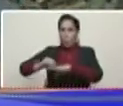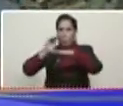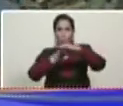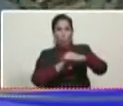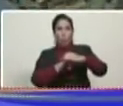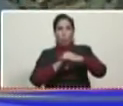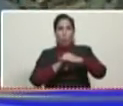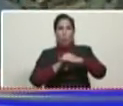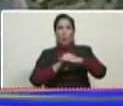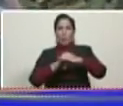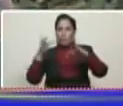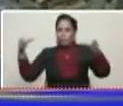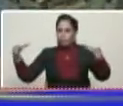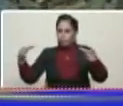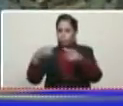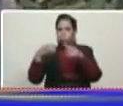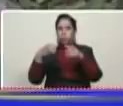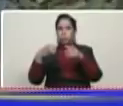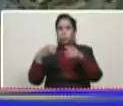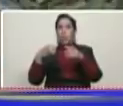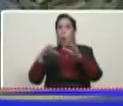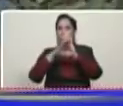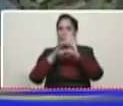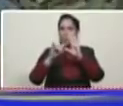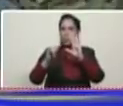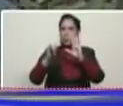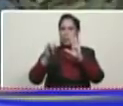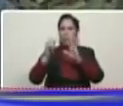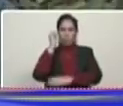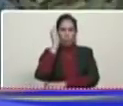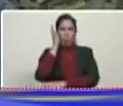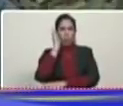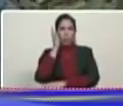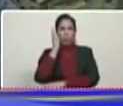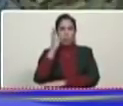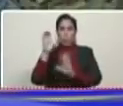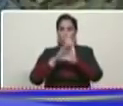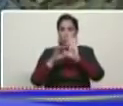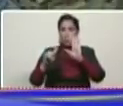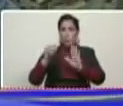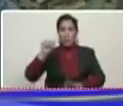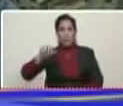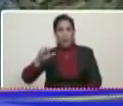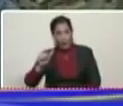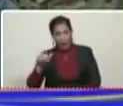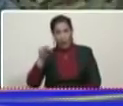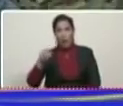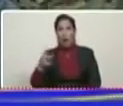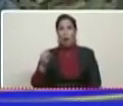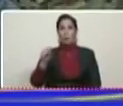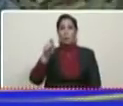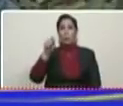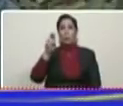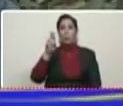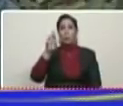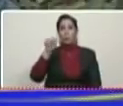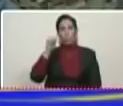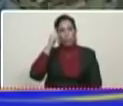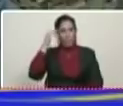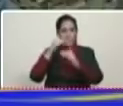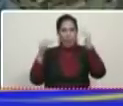ente parlamentario con carácter constituyente, el Congreso Constituyente de Angostura, para bajo la deliberación y las